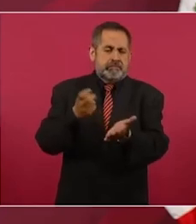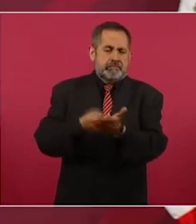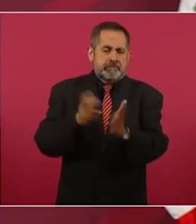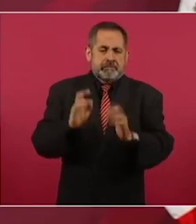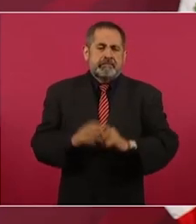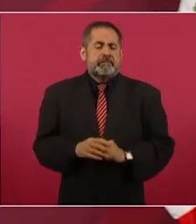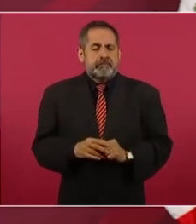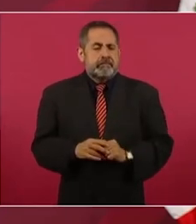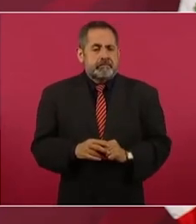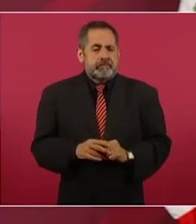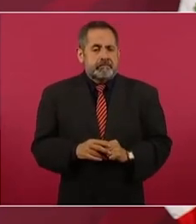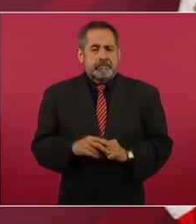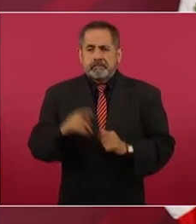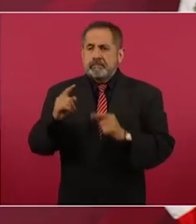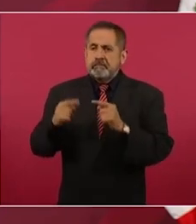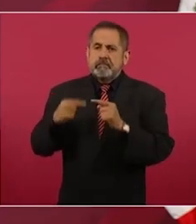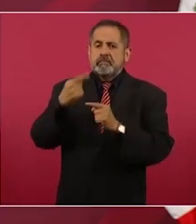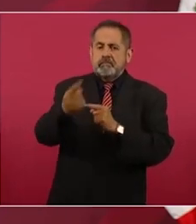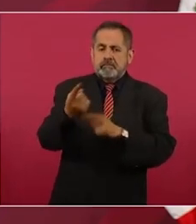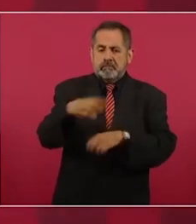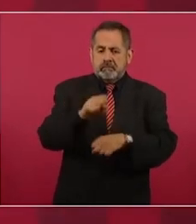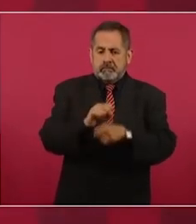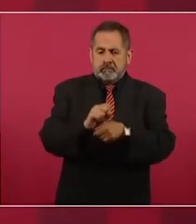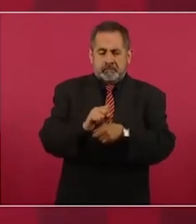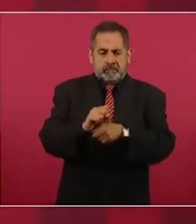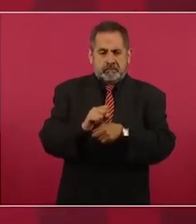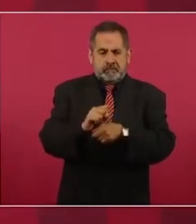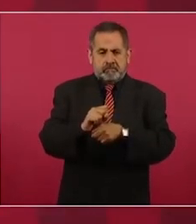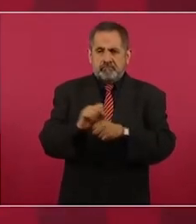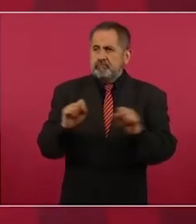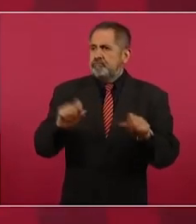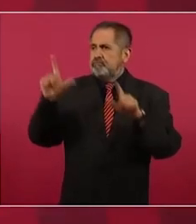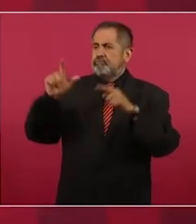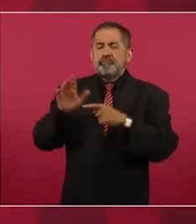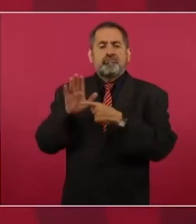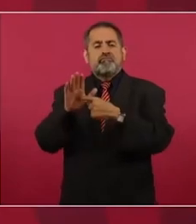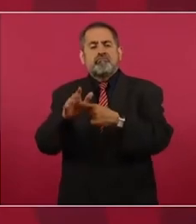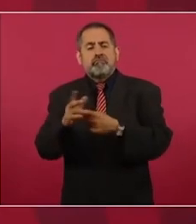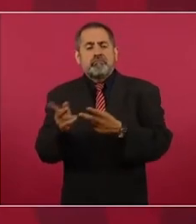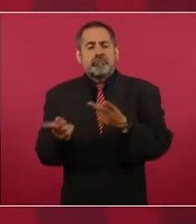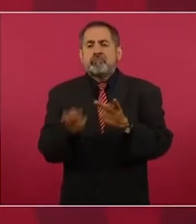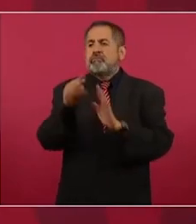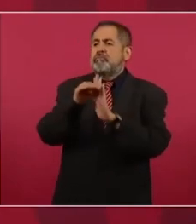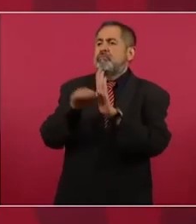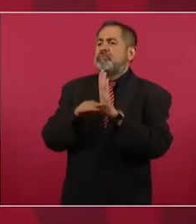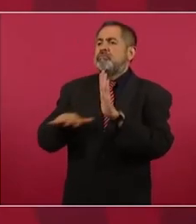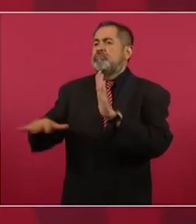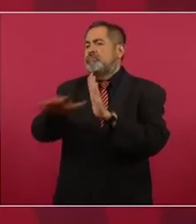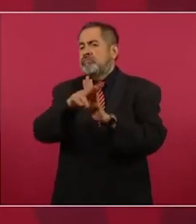Y entonces, para la próxima semana les presentamos la encuesta, lo que opina la